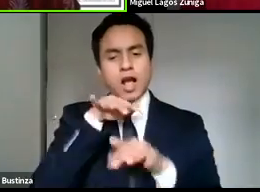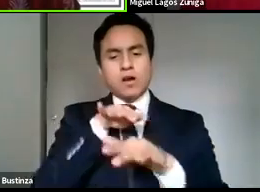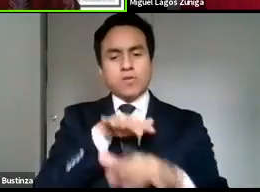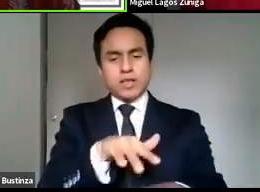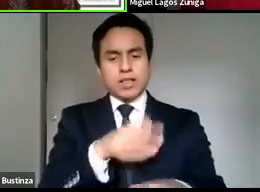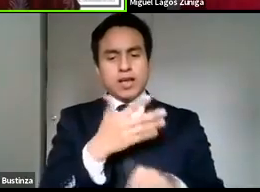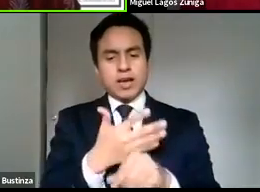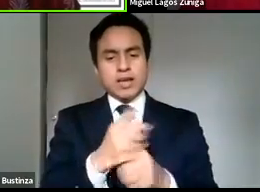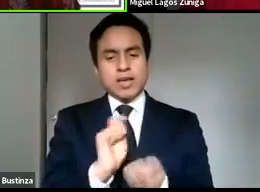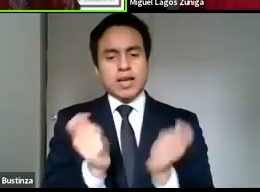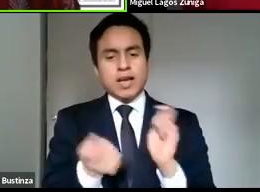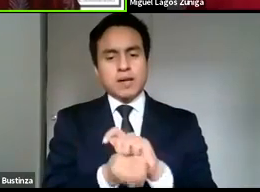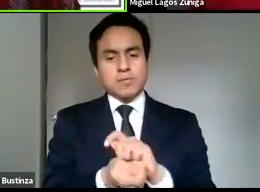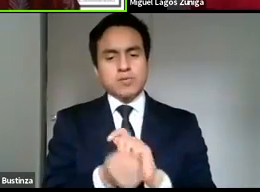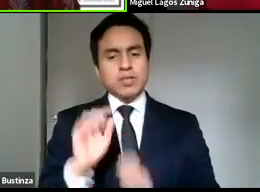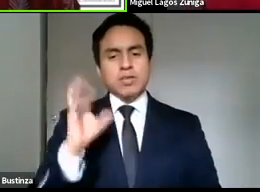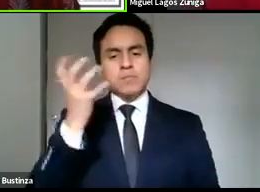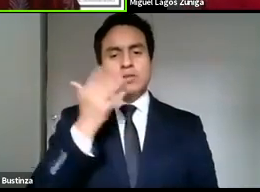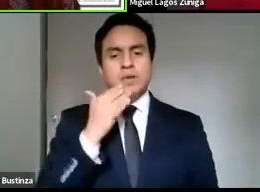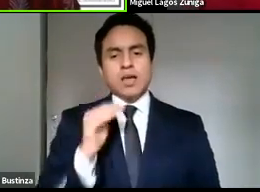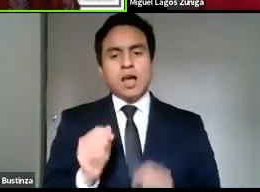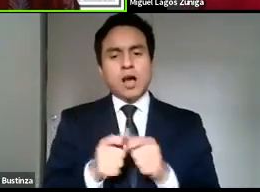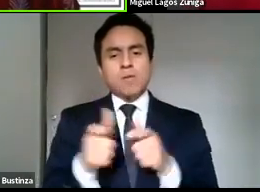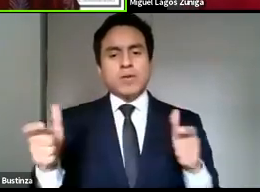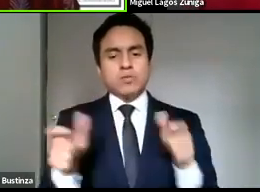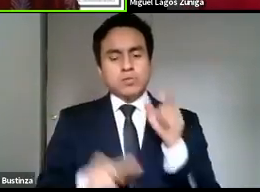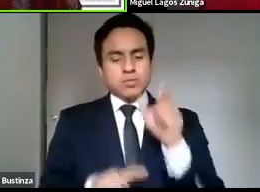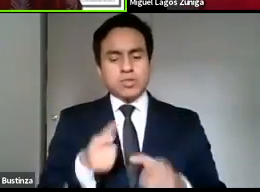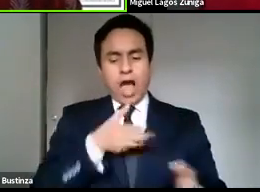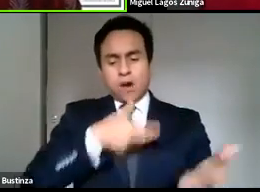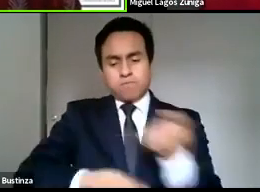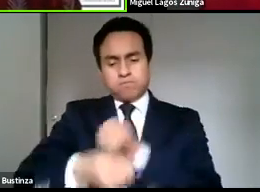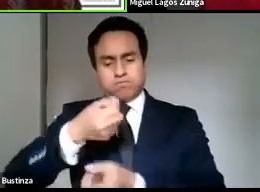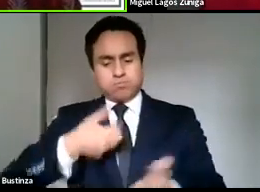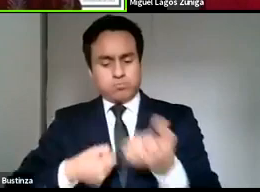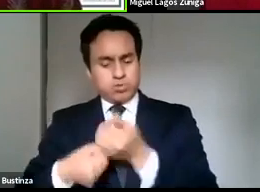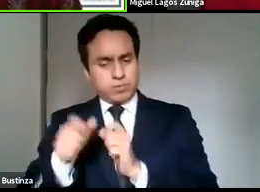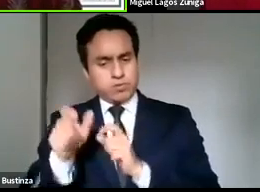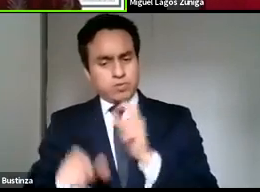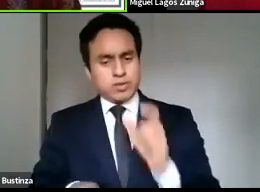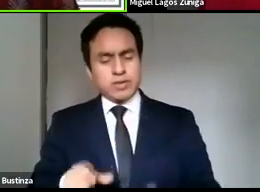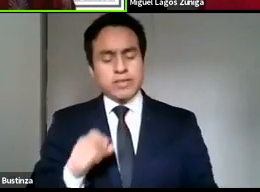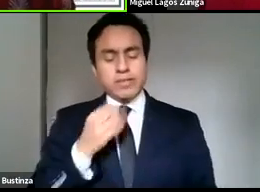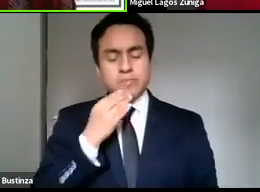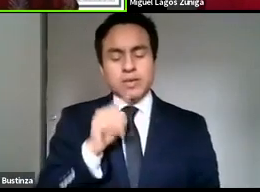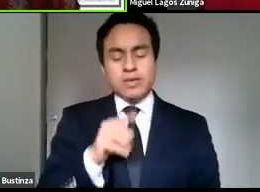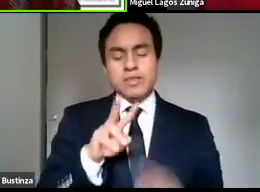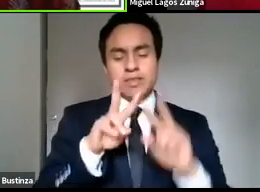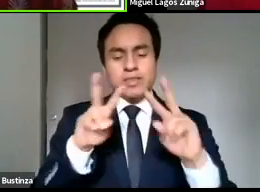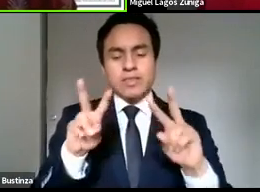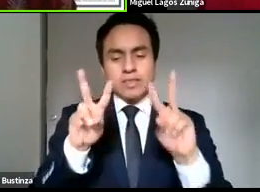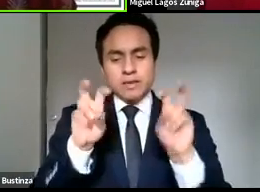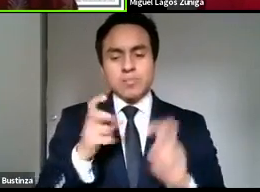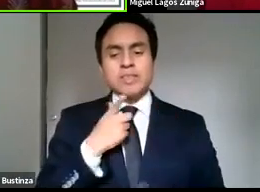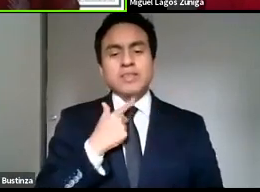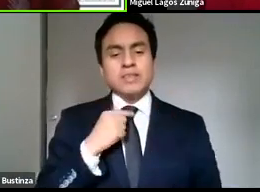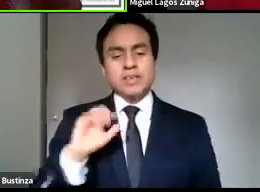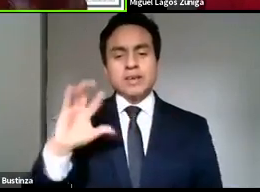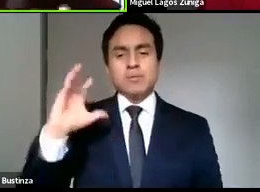los cambios en el clima y el aumento de usuarios que extraen agua? Esto entendiendo que también es una de tus áreas de interés, que es cambio